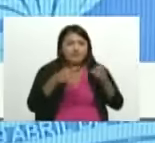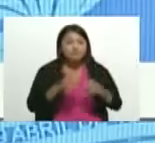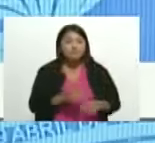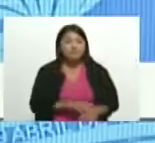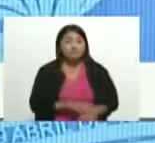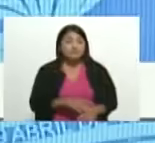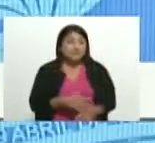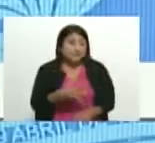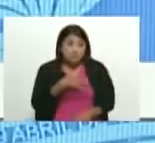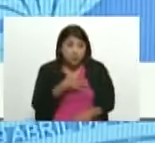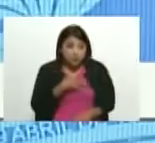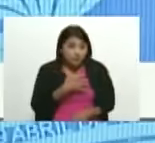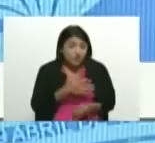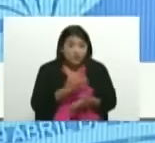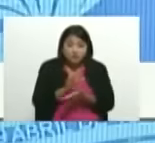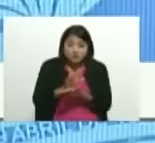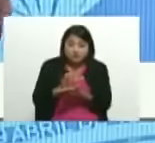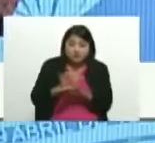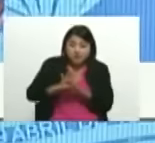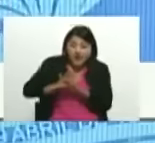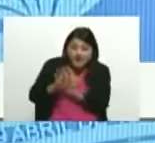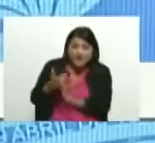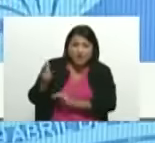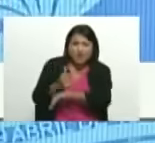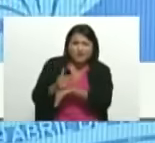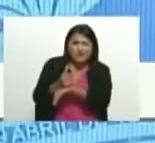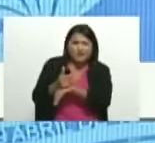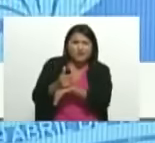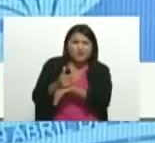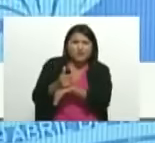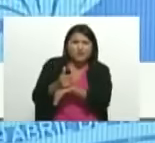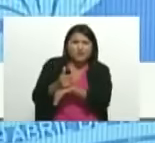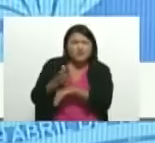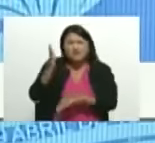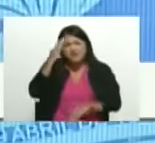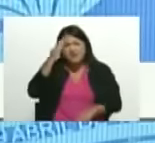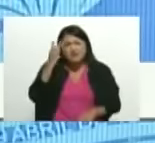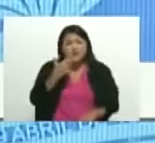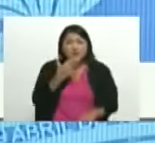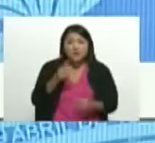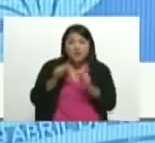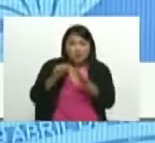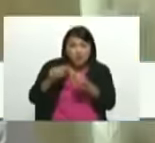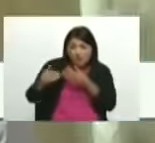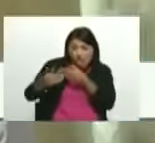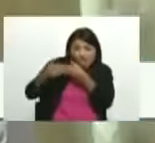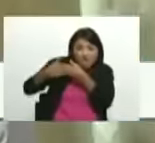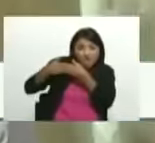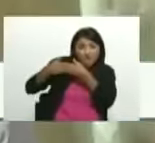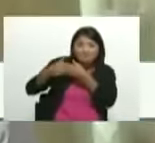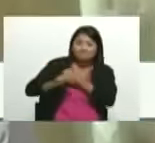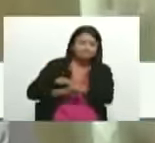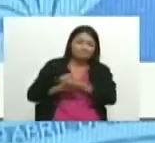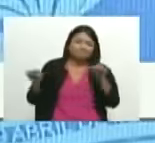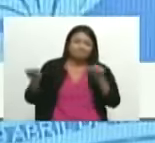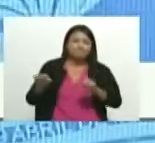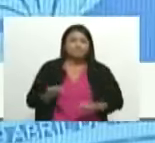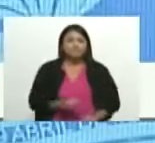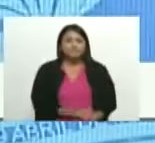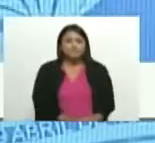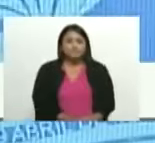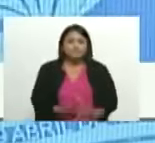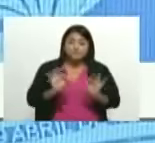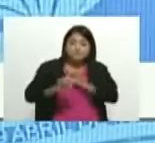y no pudieron. A estas alturas tienen que saber que las presiones con nosotros no funcionan. Y mucho menos los